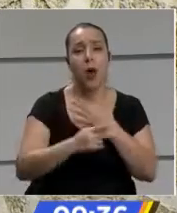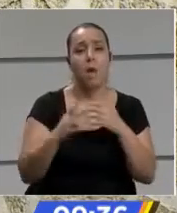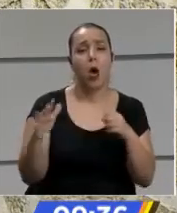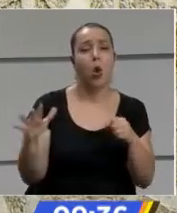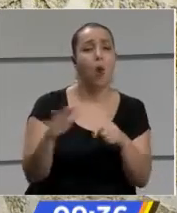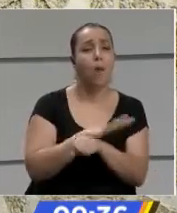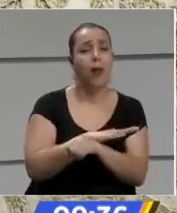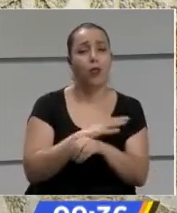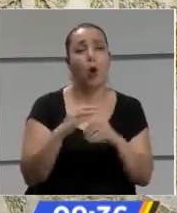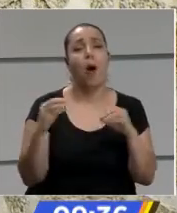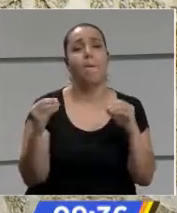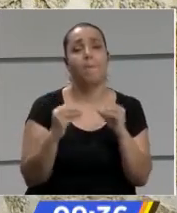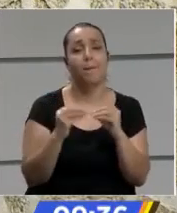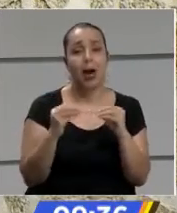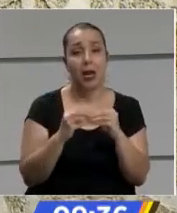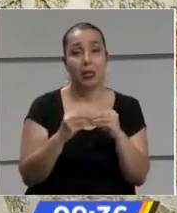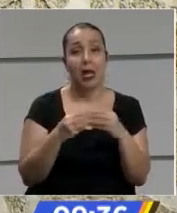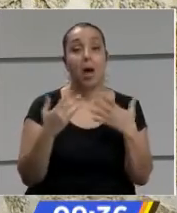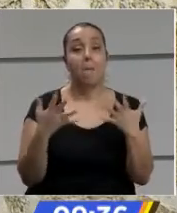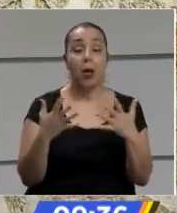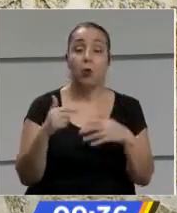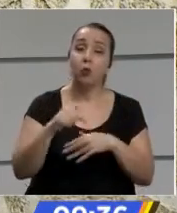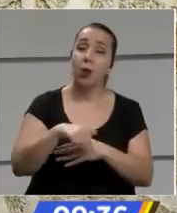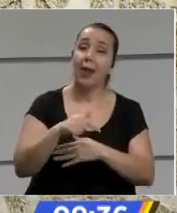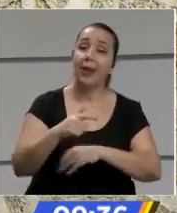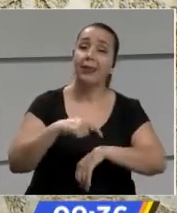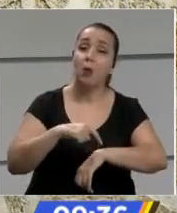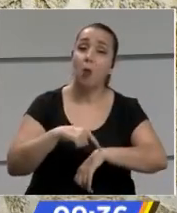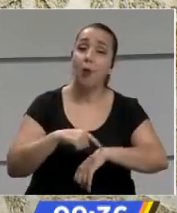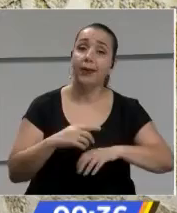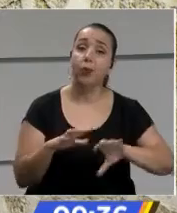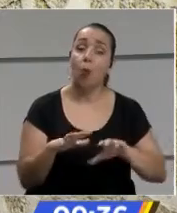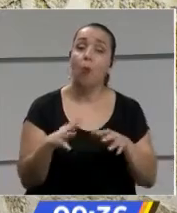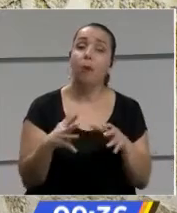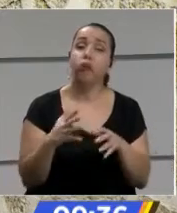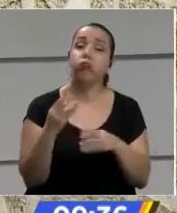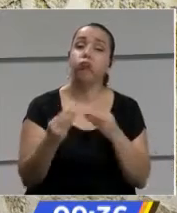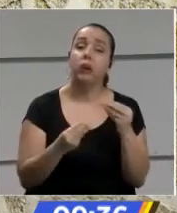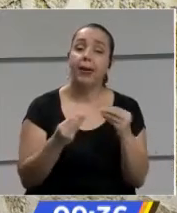más conversando acerca de esto. Pero bueno, en este momento